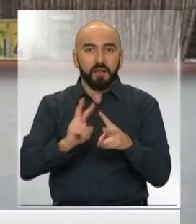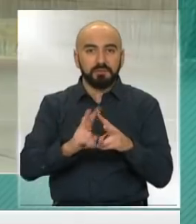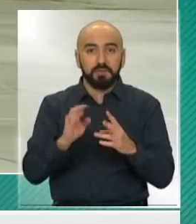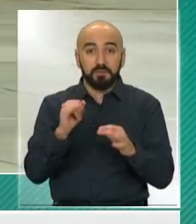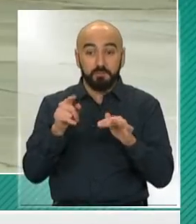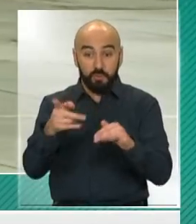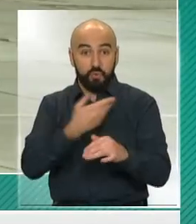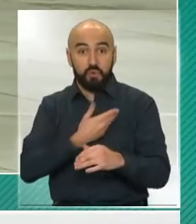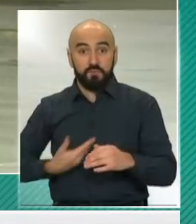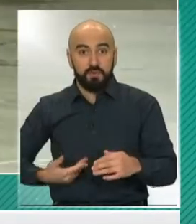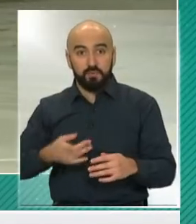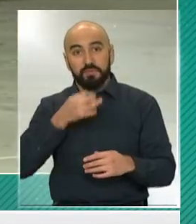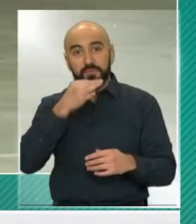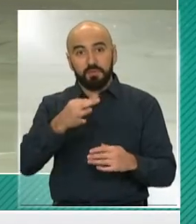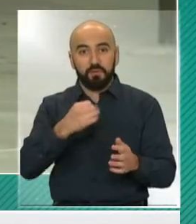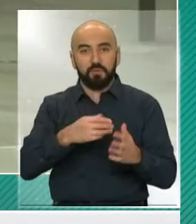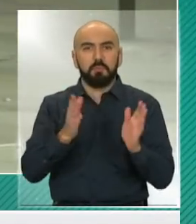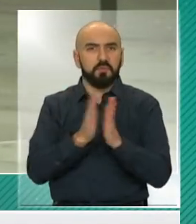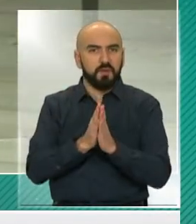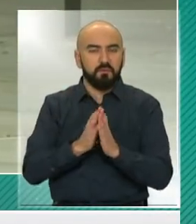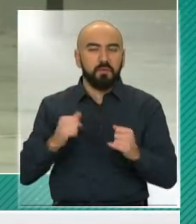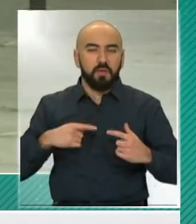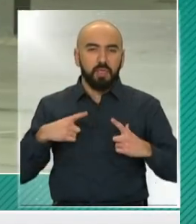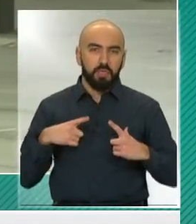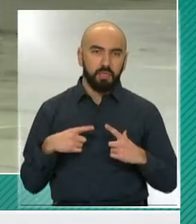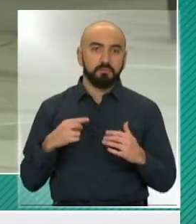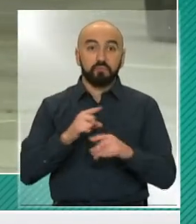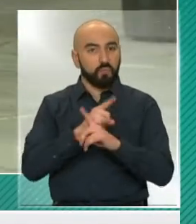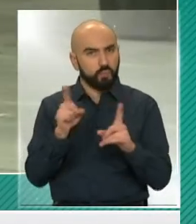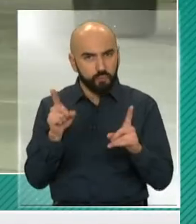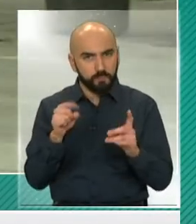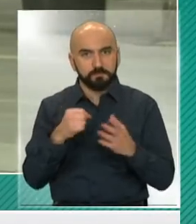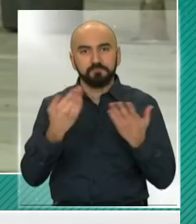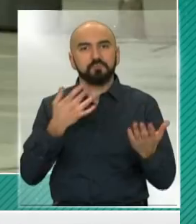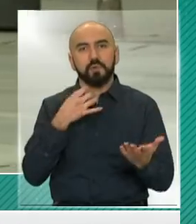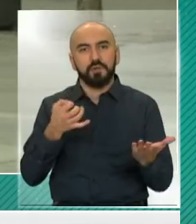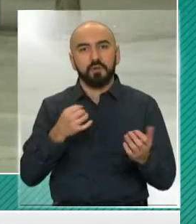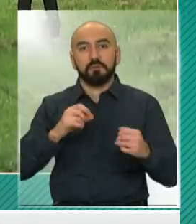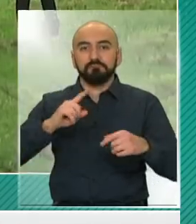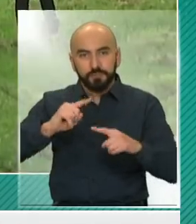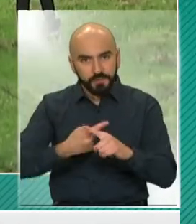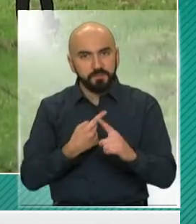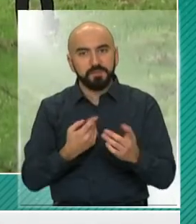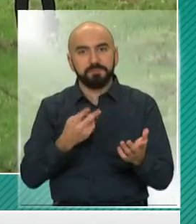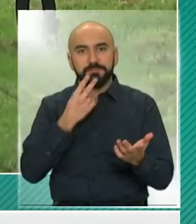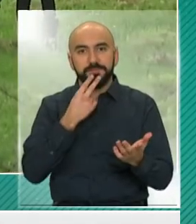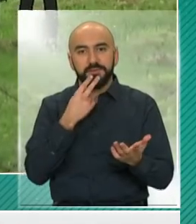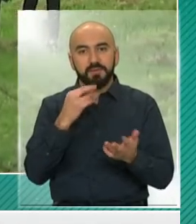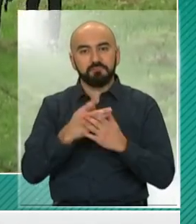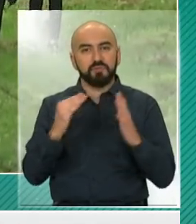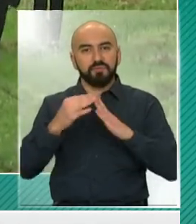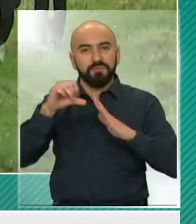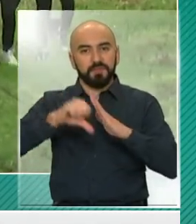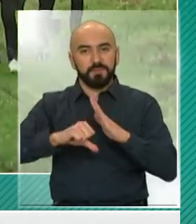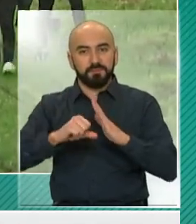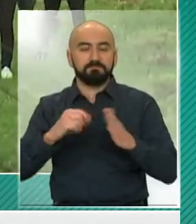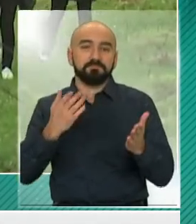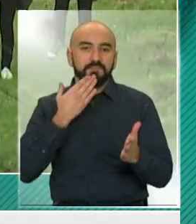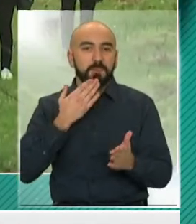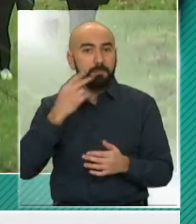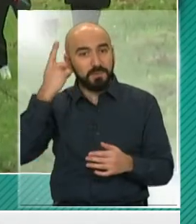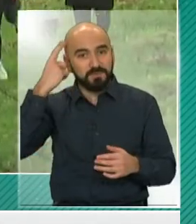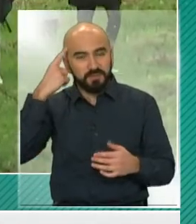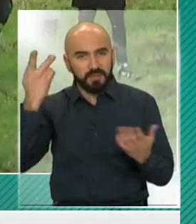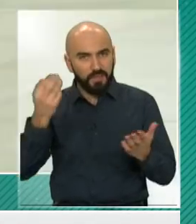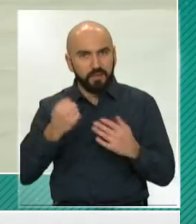gobierno ha dicho que por favor no se relajen las medidas porque si no otra vez más vamos a tener que vivir confinamientos incluso se está pensando